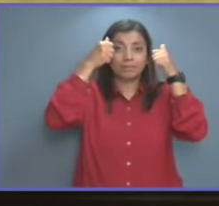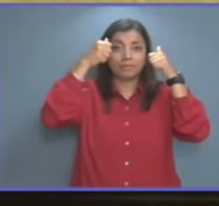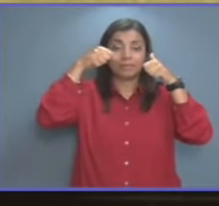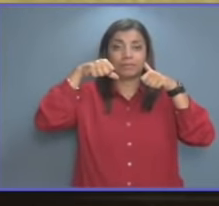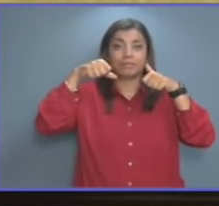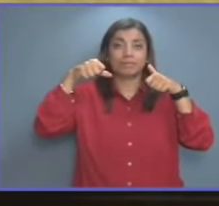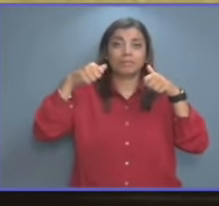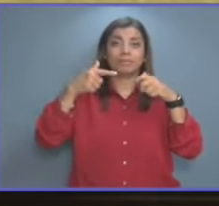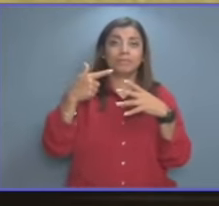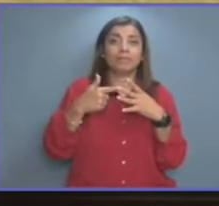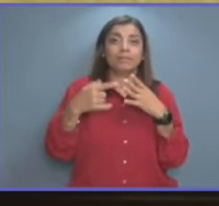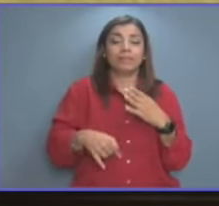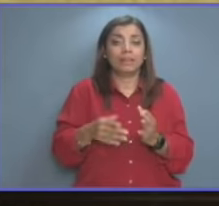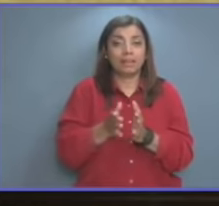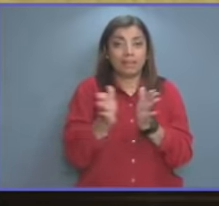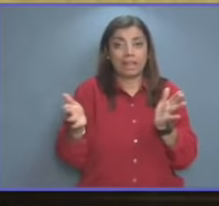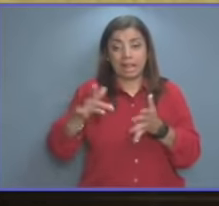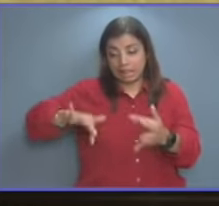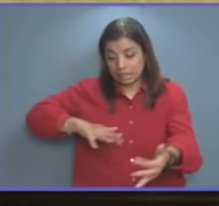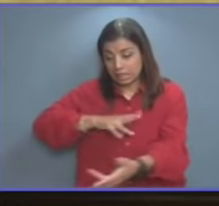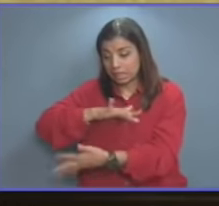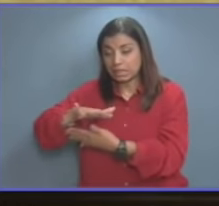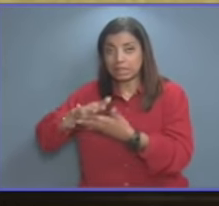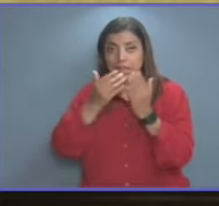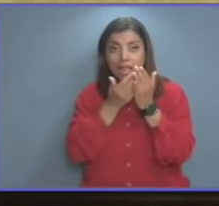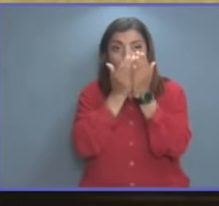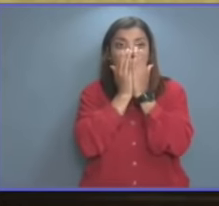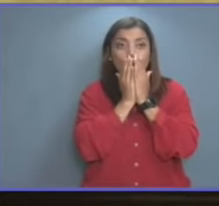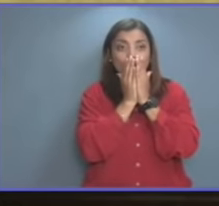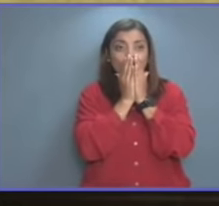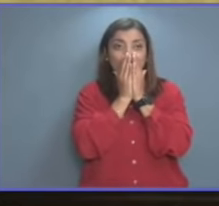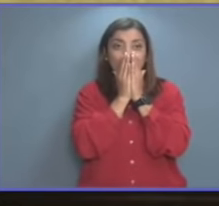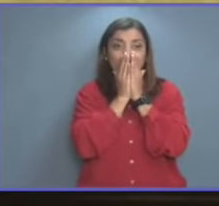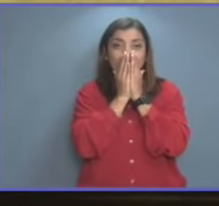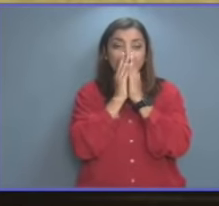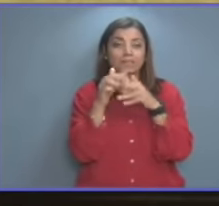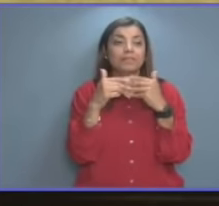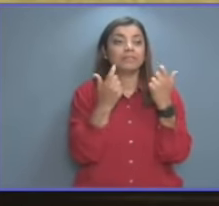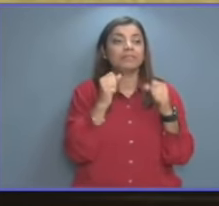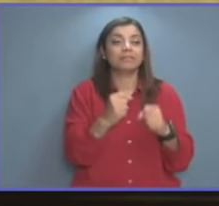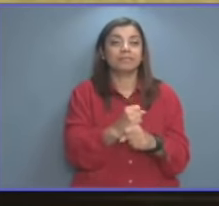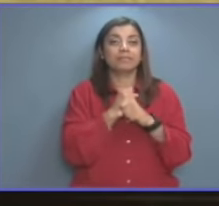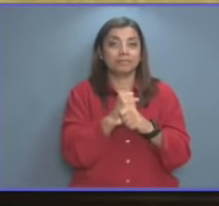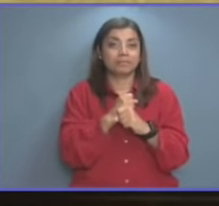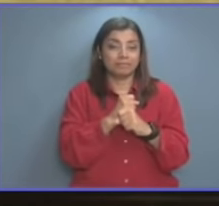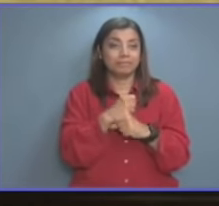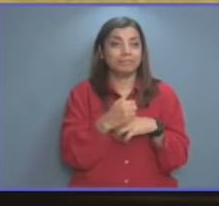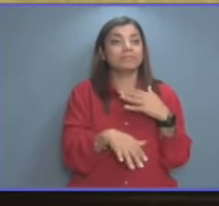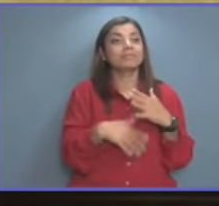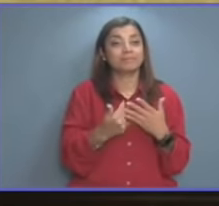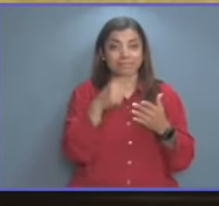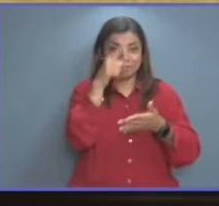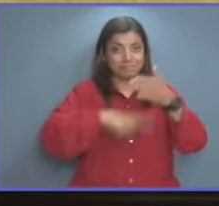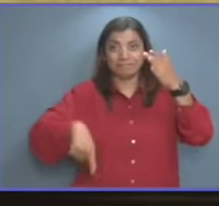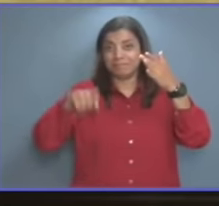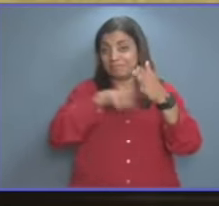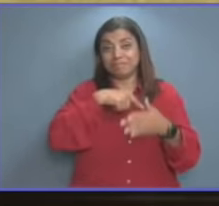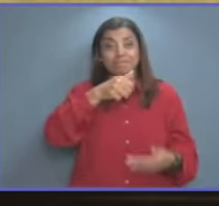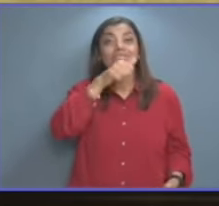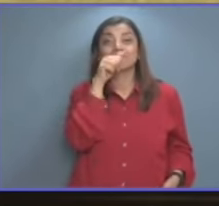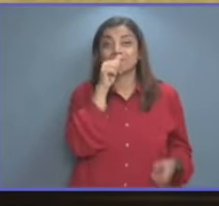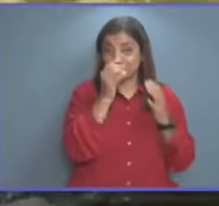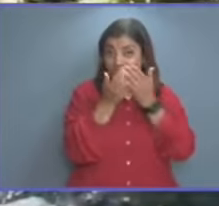general de recursos hídricos que por primera vez en la historia del país garantizará la no privatización del vital